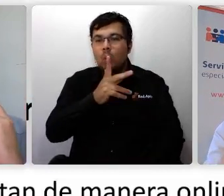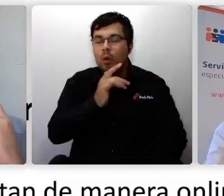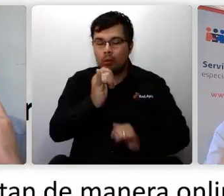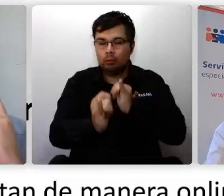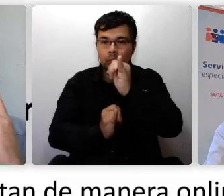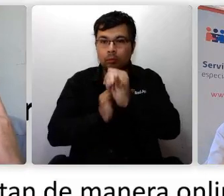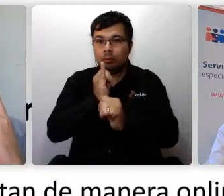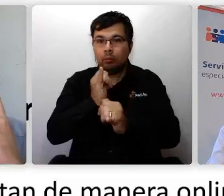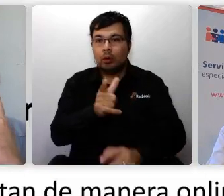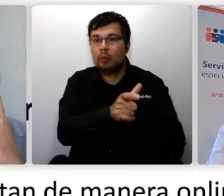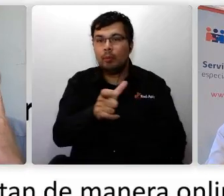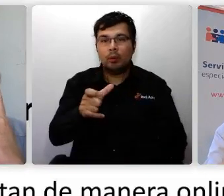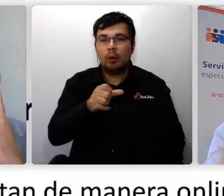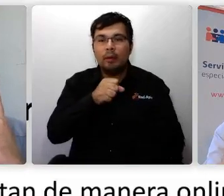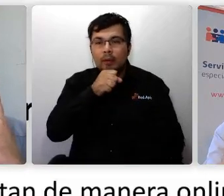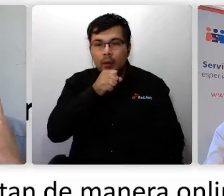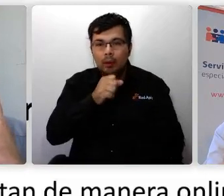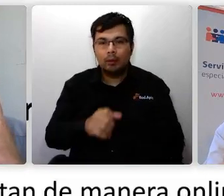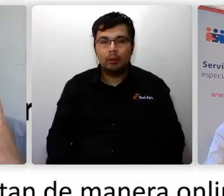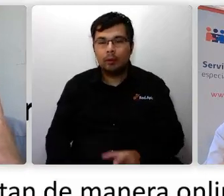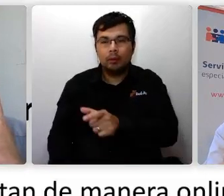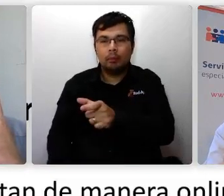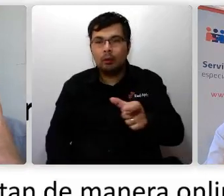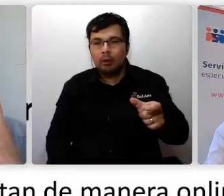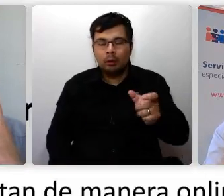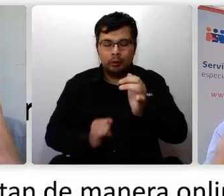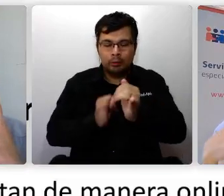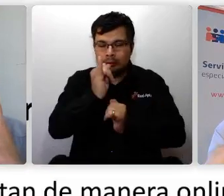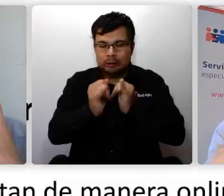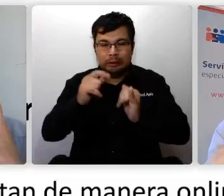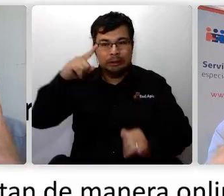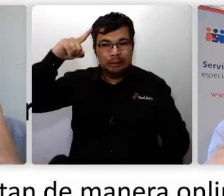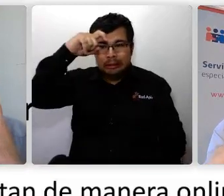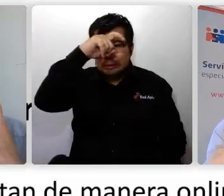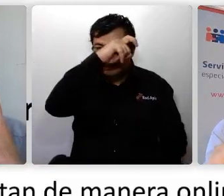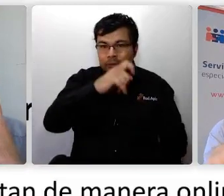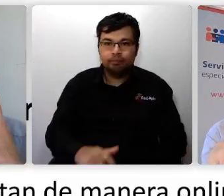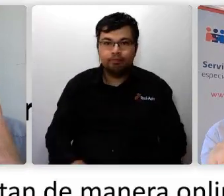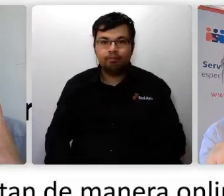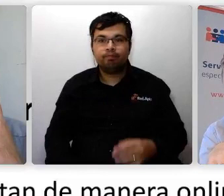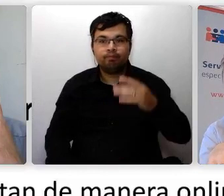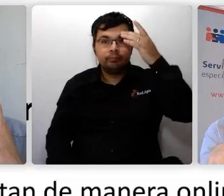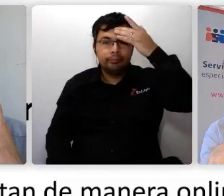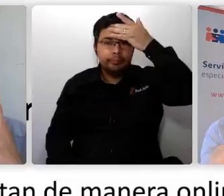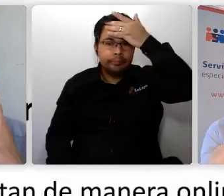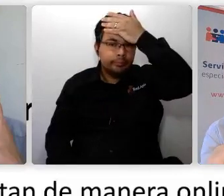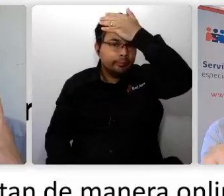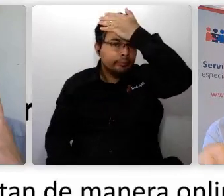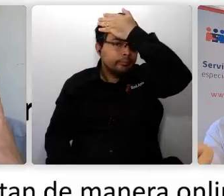personas que son muy viejitas y que no les cuesta todo el tema internet, mail, y los